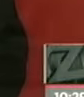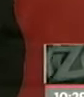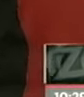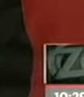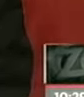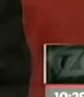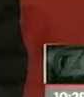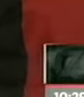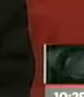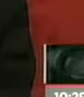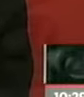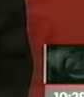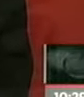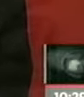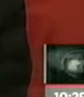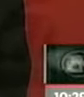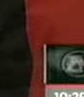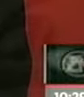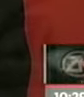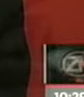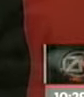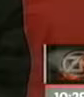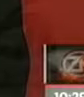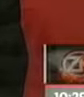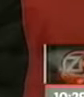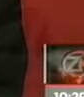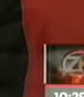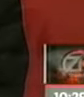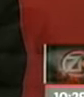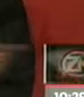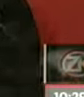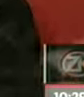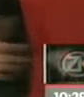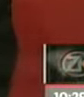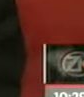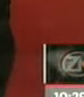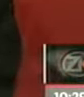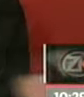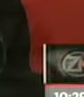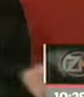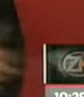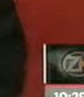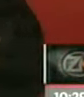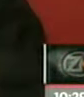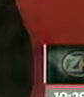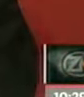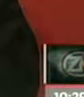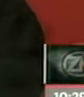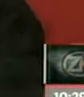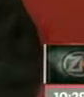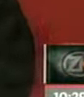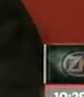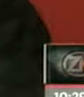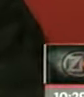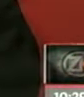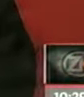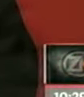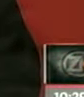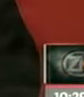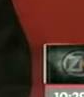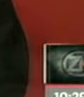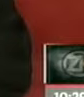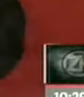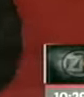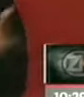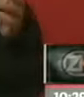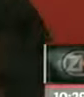Entonces, bueno, compañero Ricardo, todo nuestro abrazo, hermano, estamos contigo. El viejo, bueno, ponte las pilas, viejo, necesito ir a jugar dominó la semana que